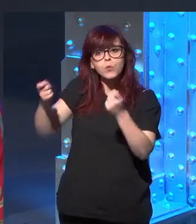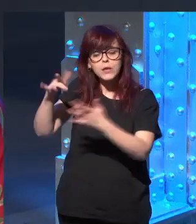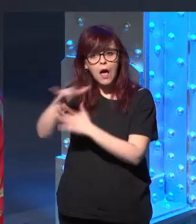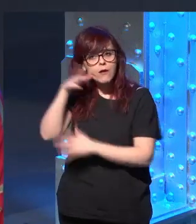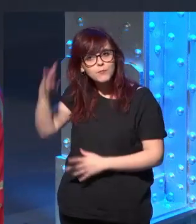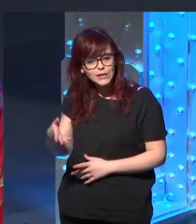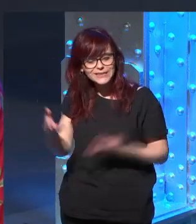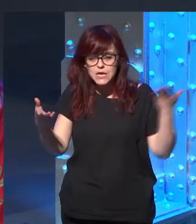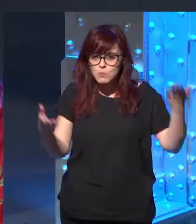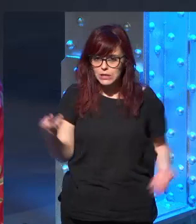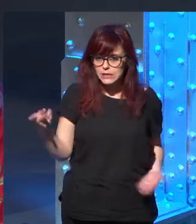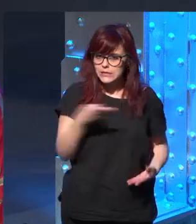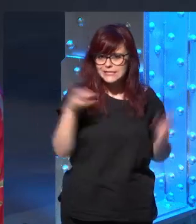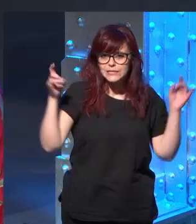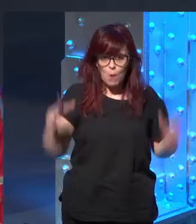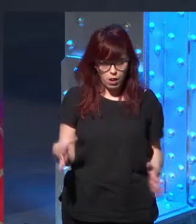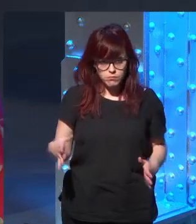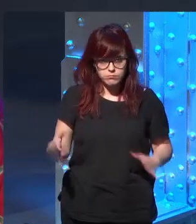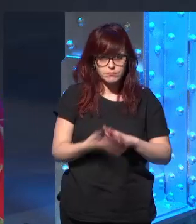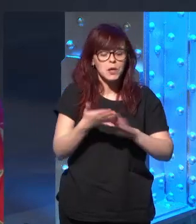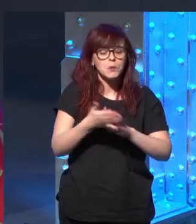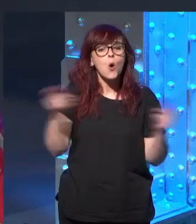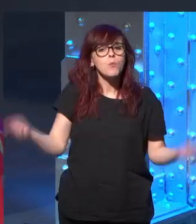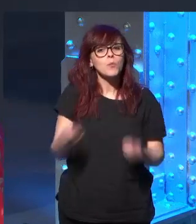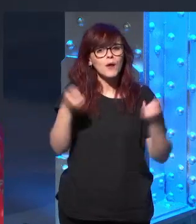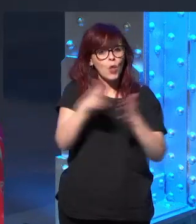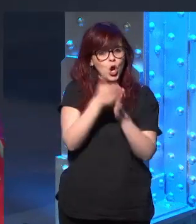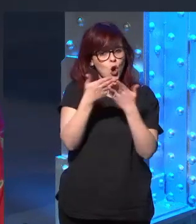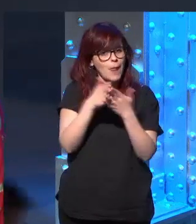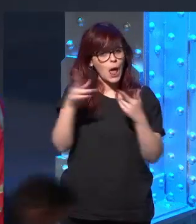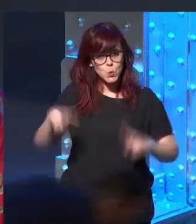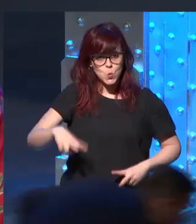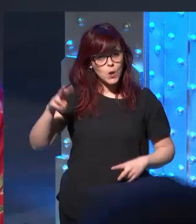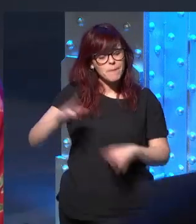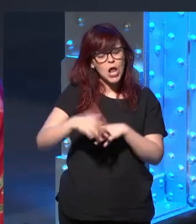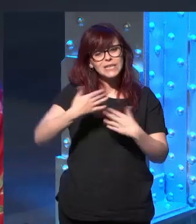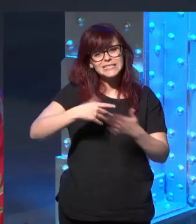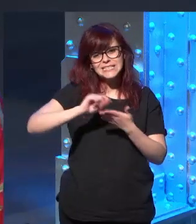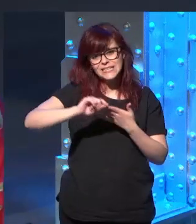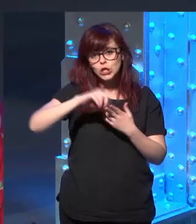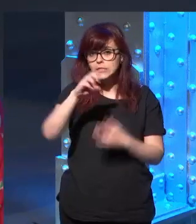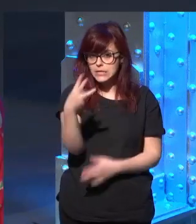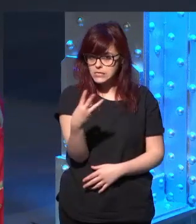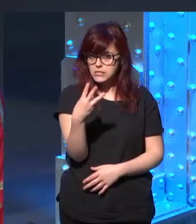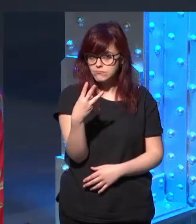al final. Yo he escrito, no he publicado ninguna novela, pero he escrito tres